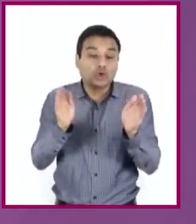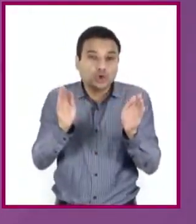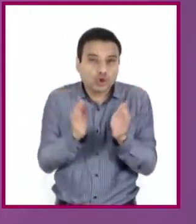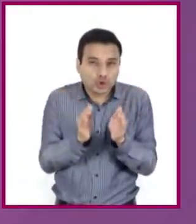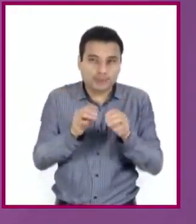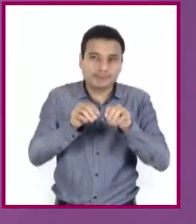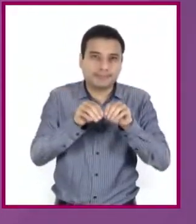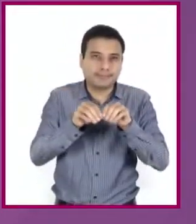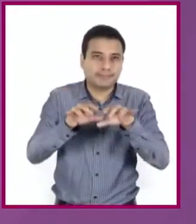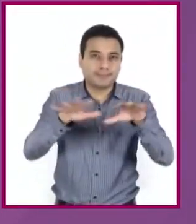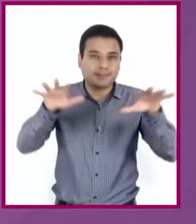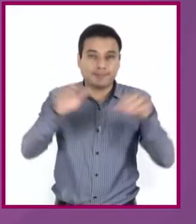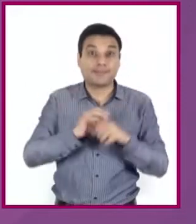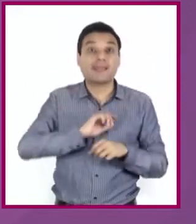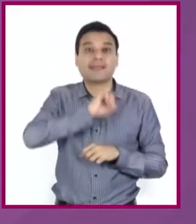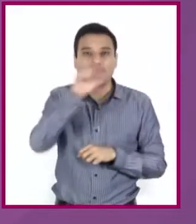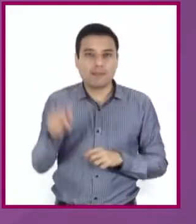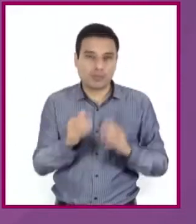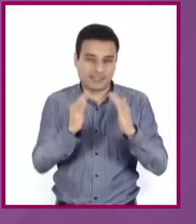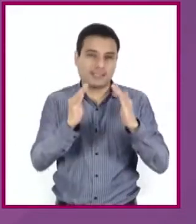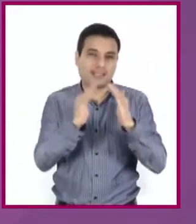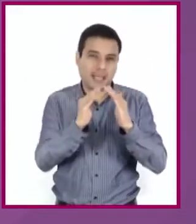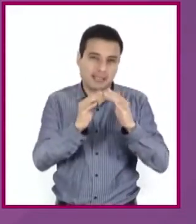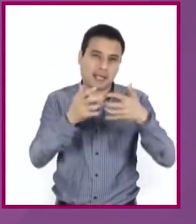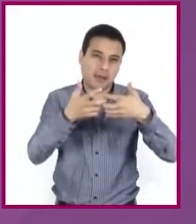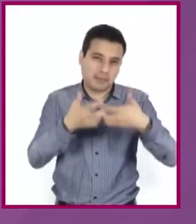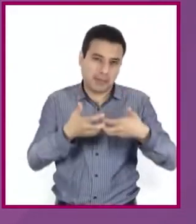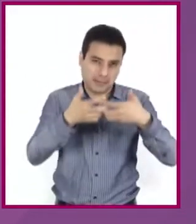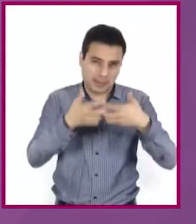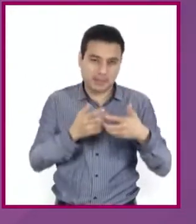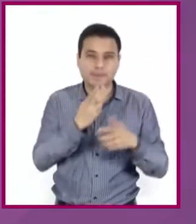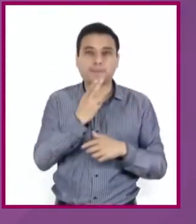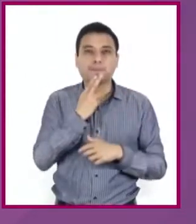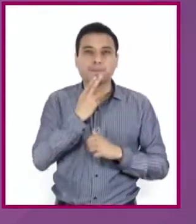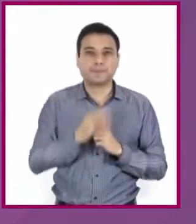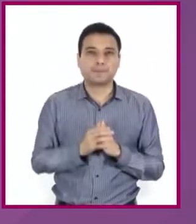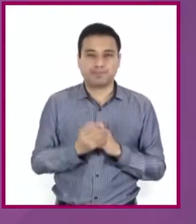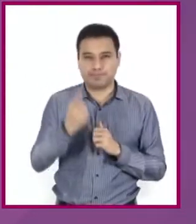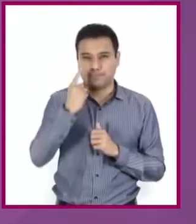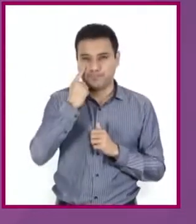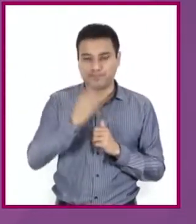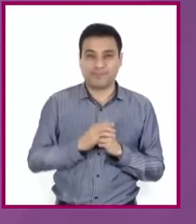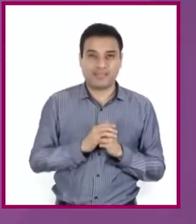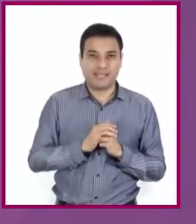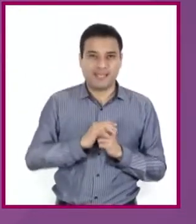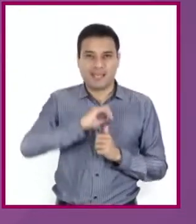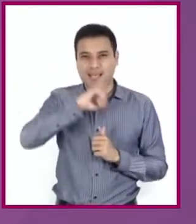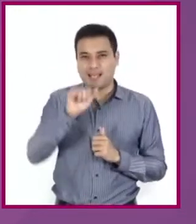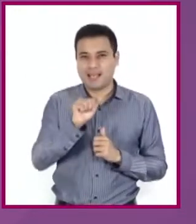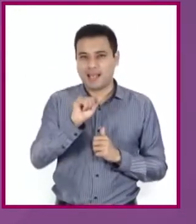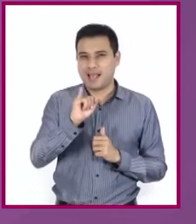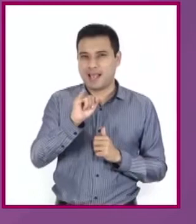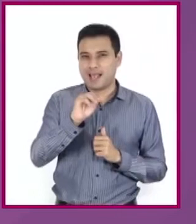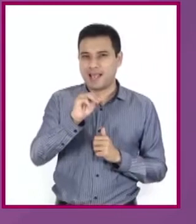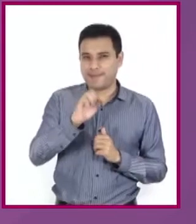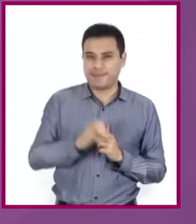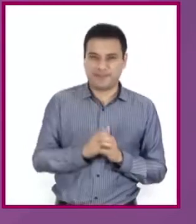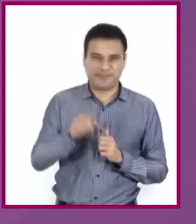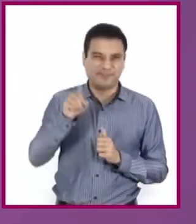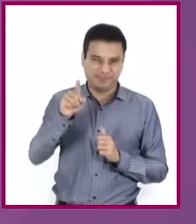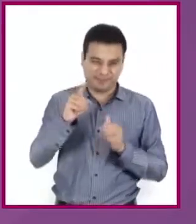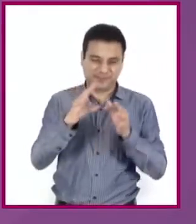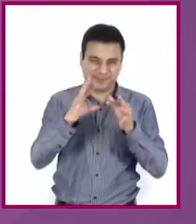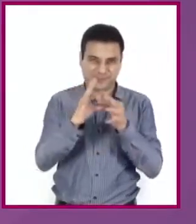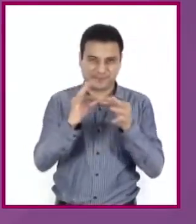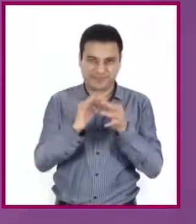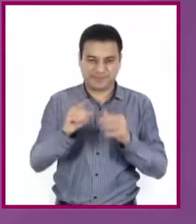poder transportarla hasta las casas e industrias. Vamos con Jaime, quien está en la cortina de enrocamiento más grande del mundo.